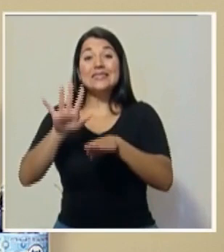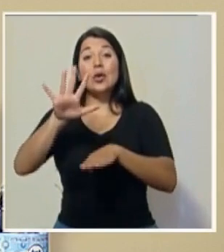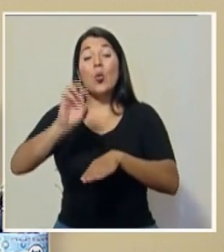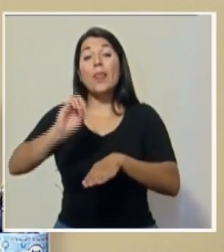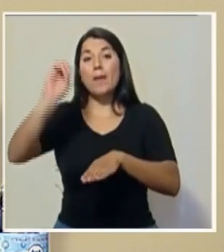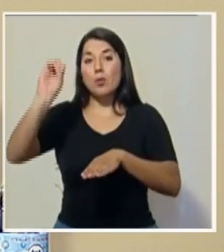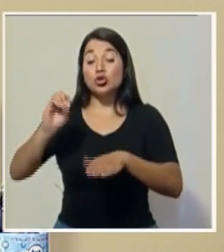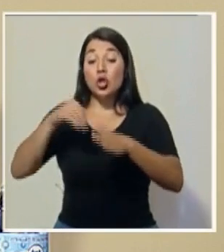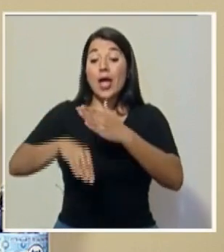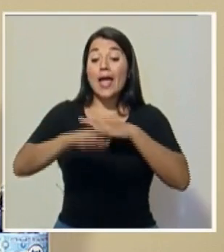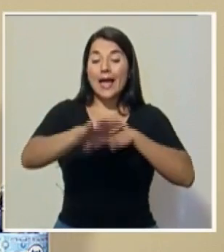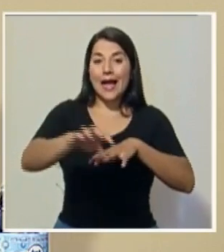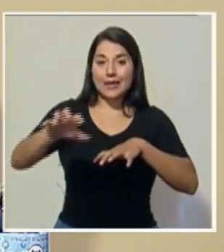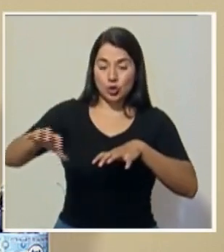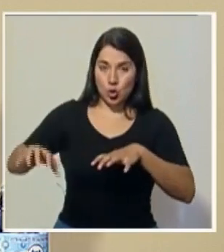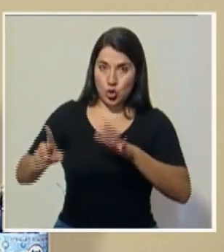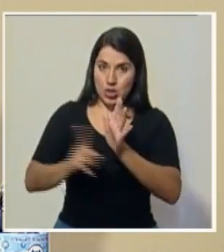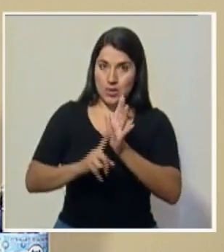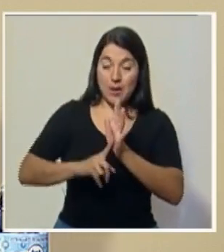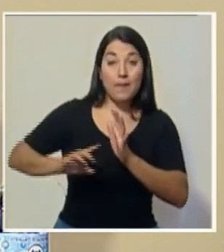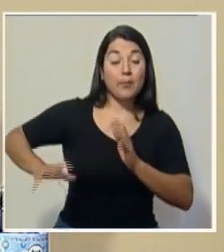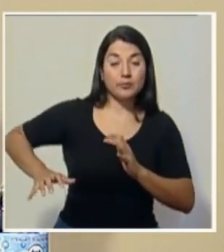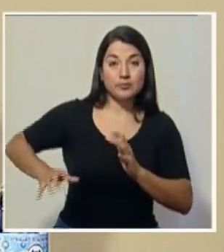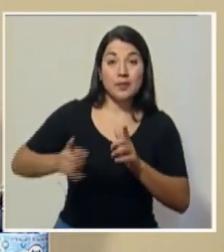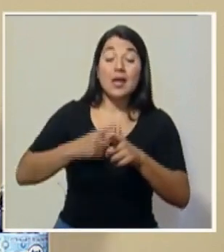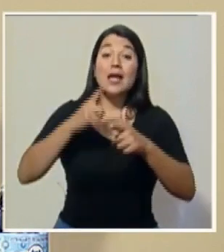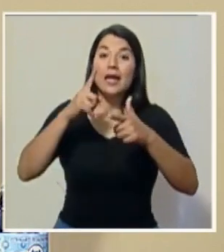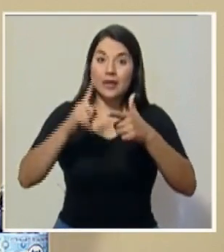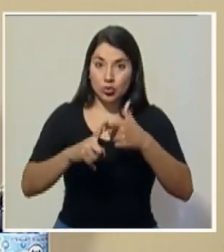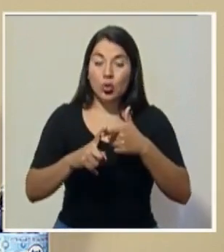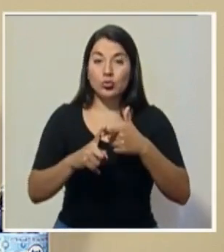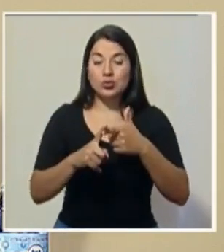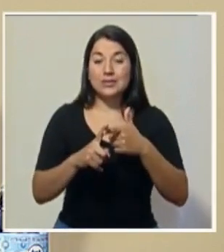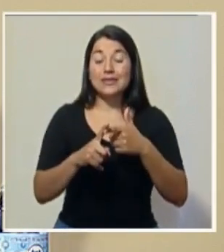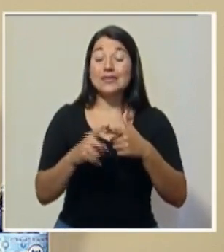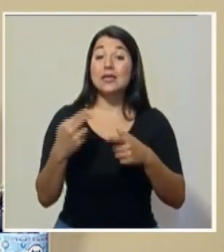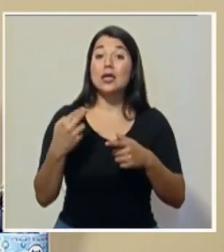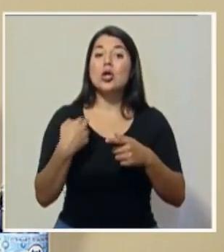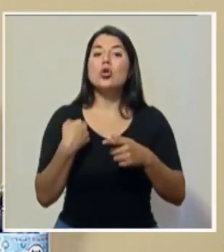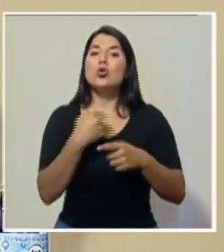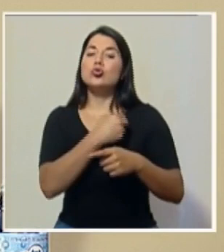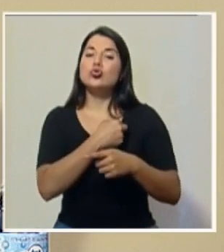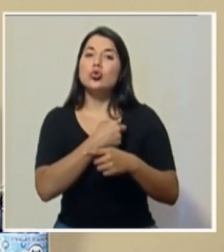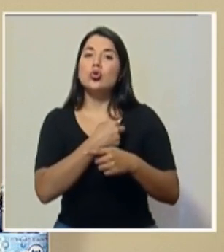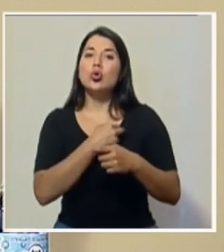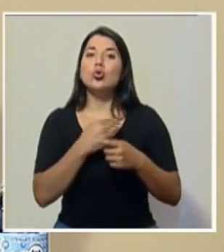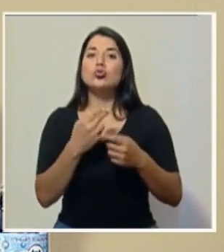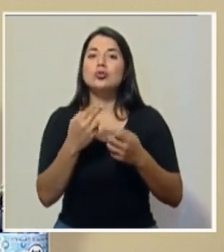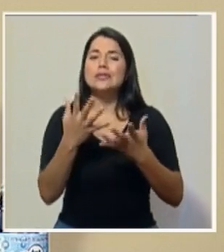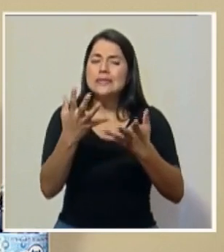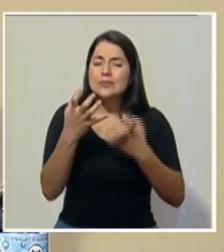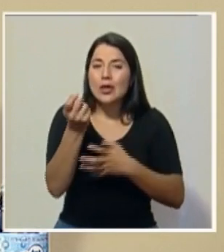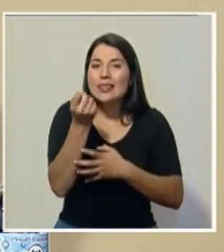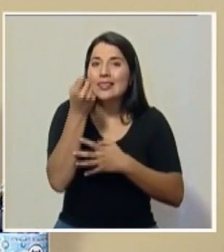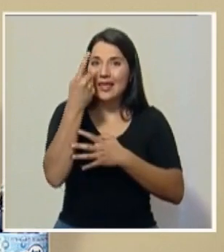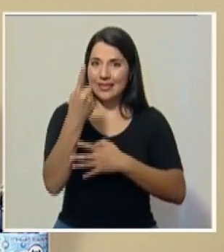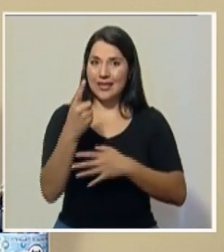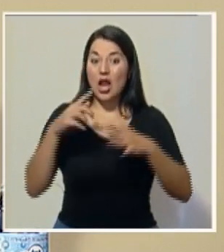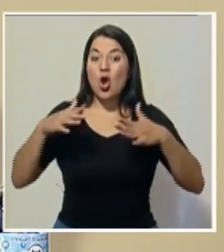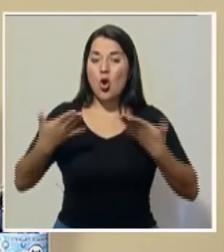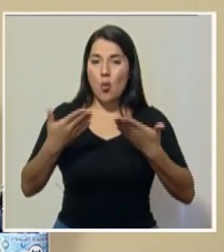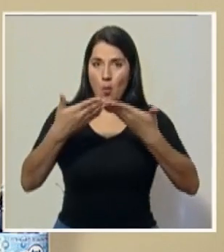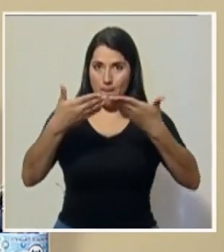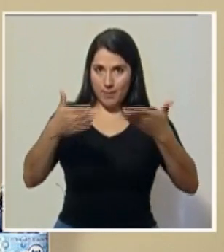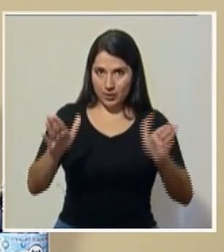modelar con un 65 y un 60% de ese distanciamiento para entender cómo sería este fenómeno de esa apertura. Y